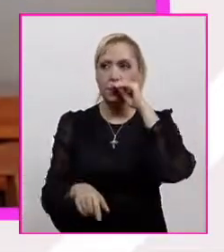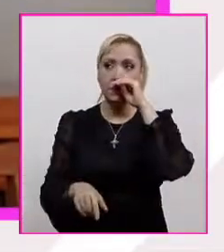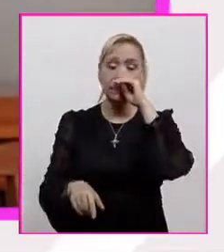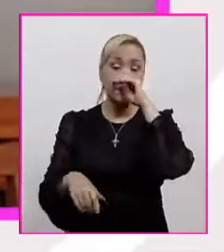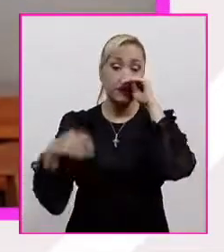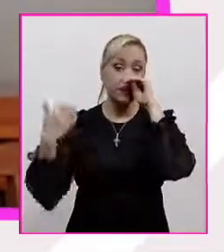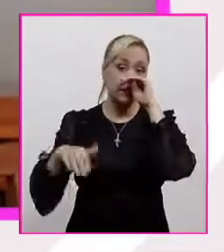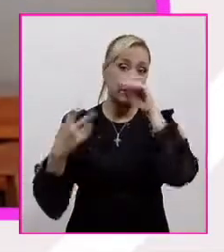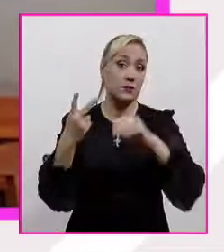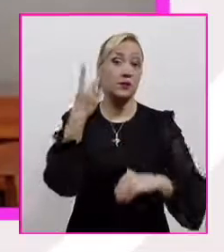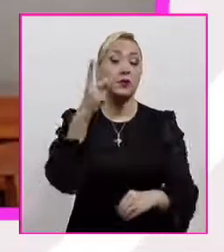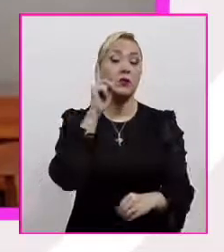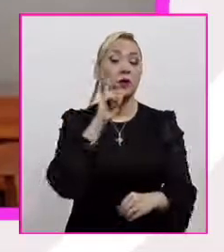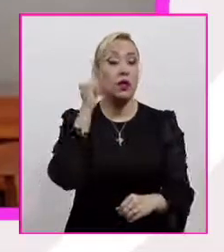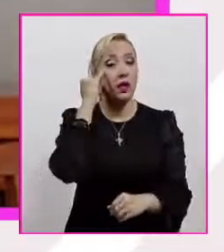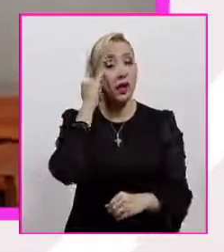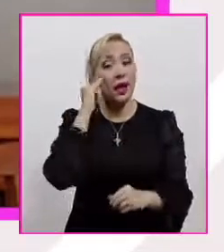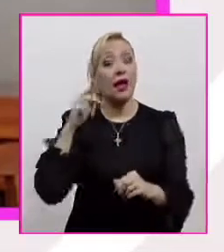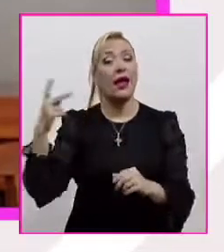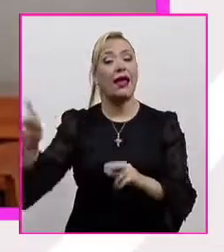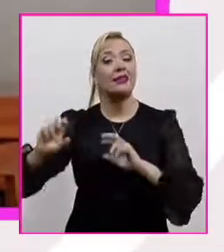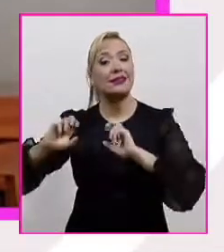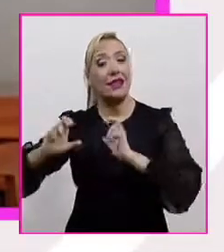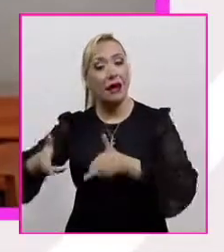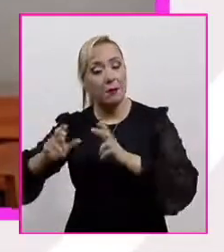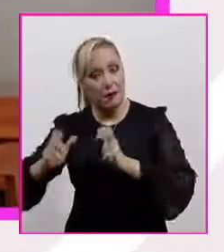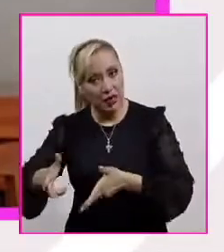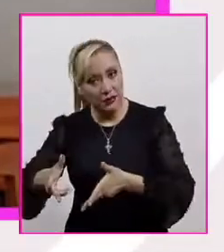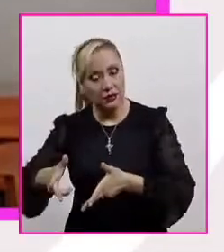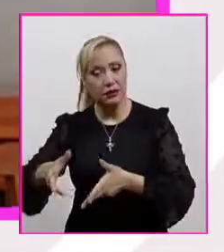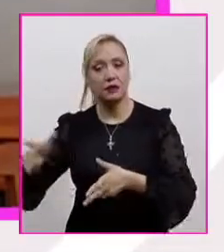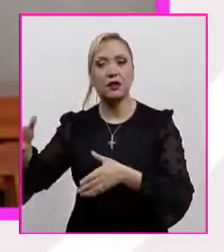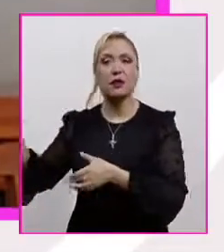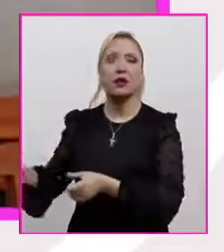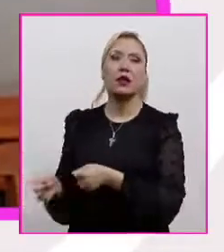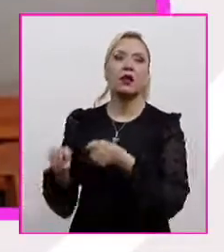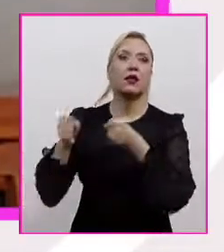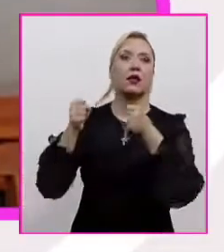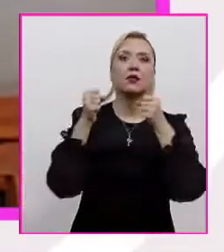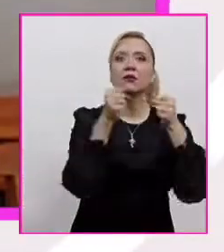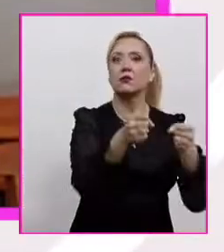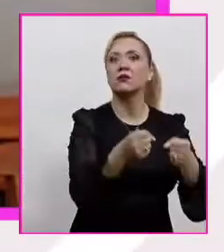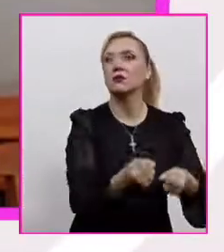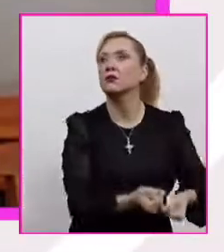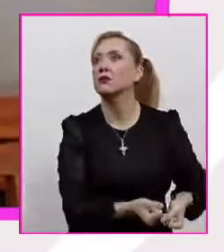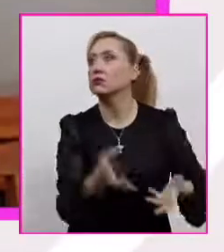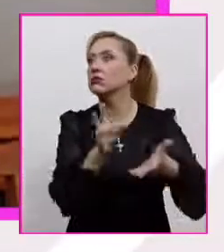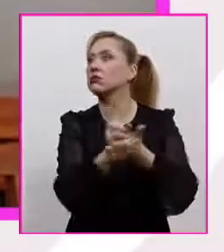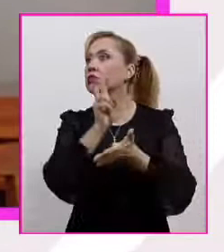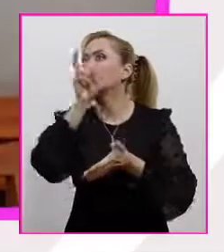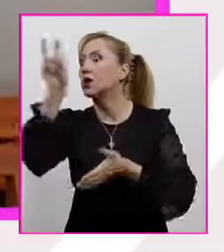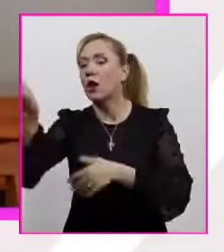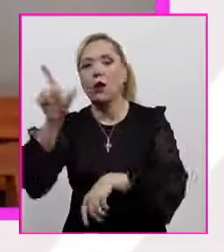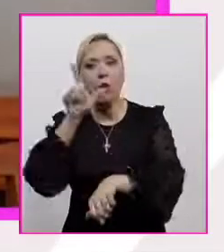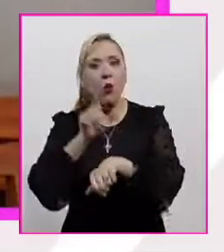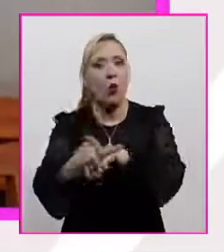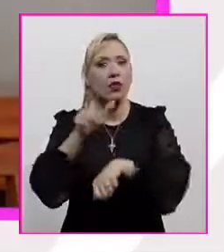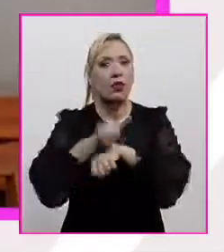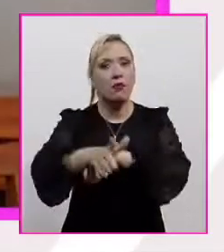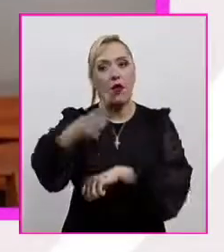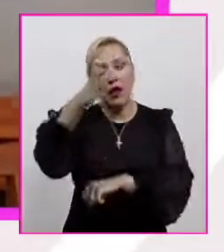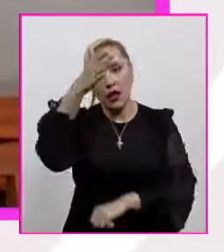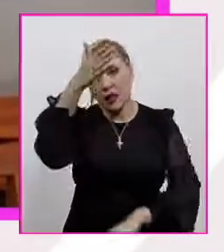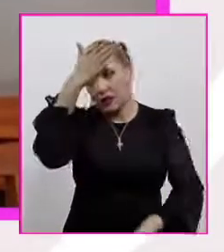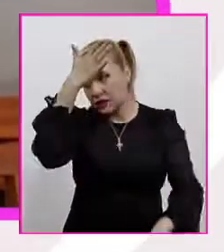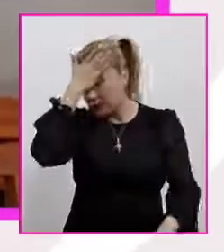caso de dos indígenas chiapanecas que las llevaron a una estación migratoria y las deportaron a Guatemala porque pues como eran de